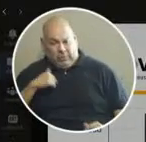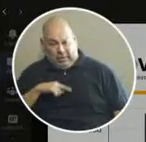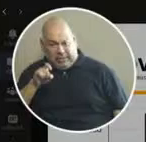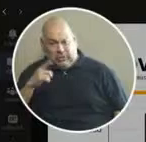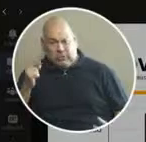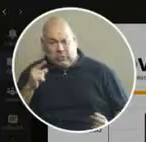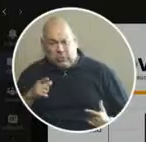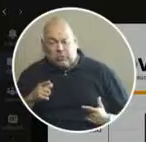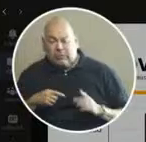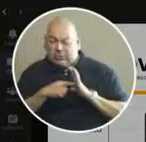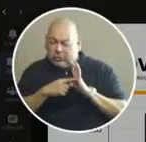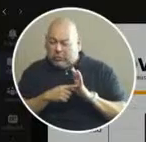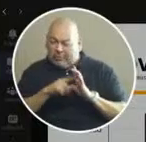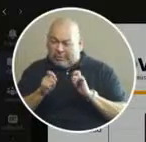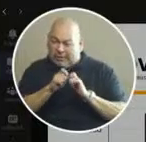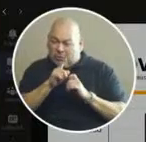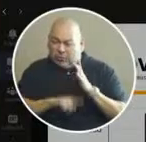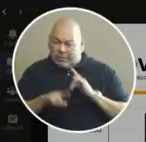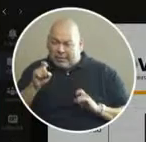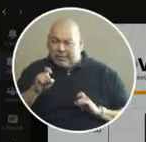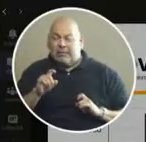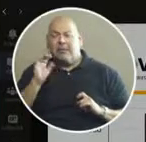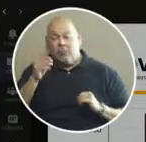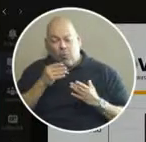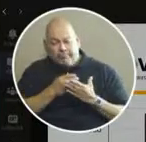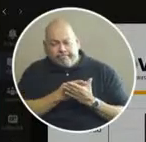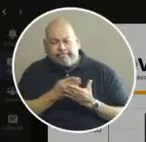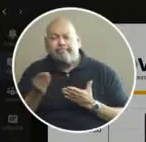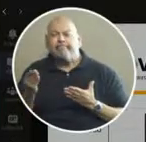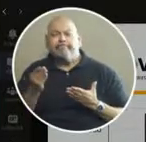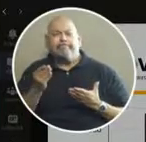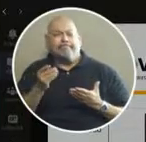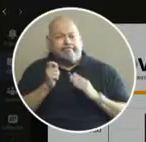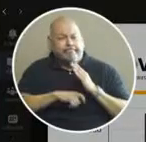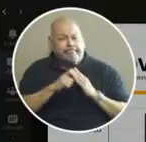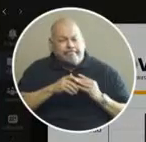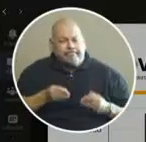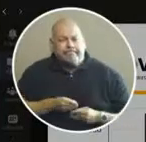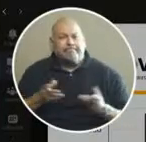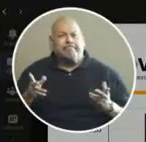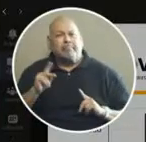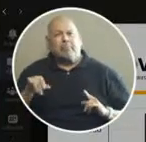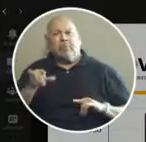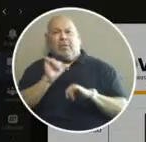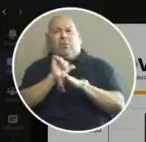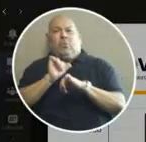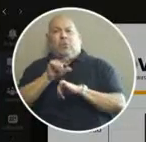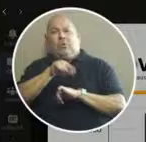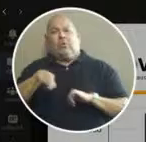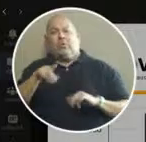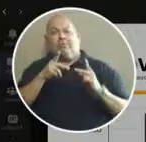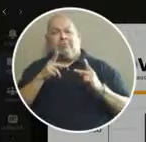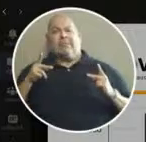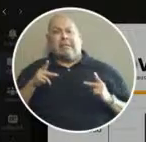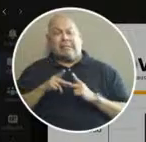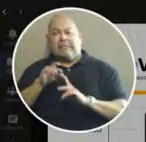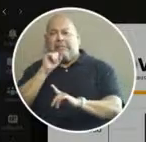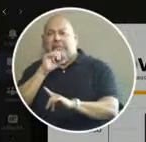hacer y lleva más material educativo para todas aquellas personas que trabajan en esos lugares.